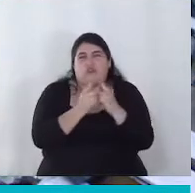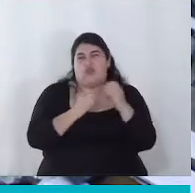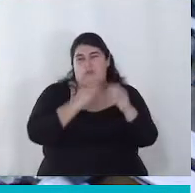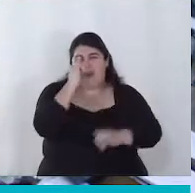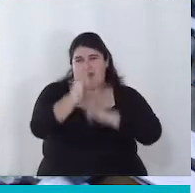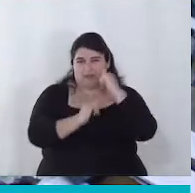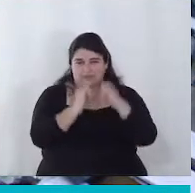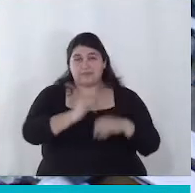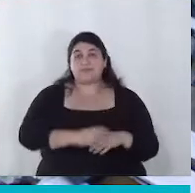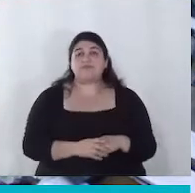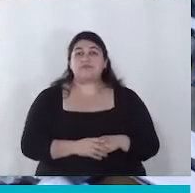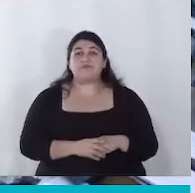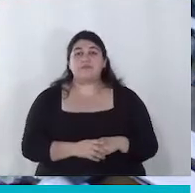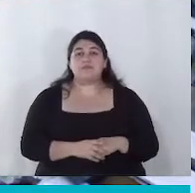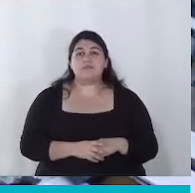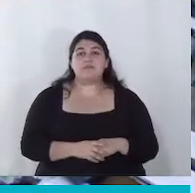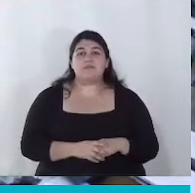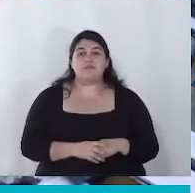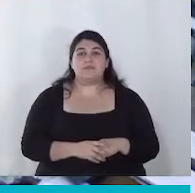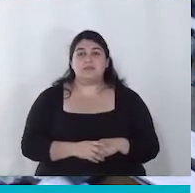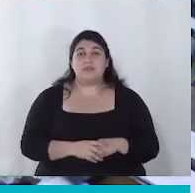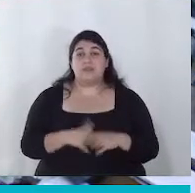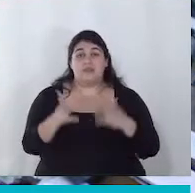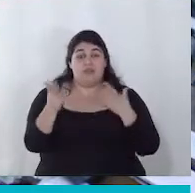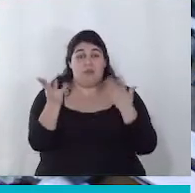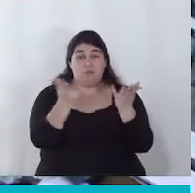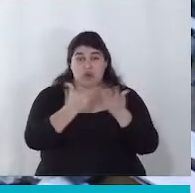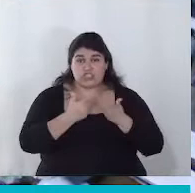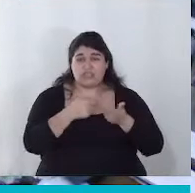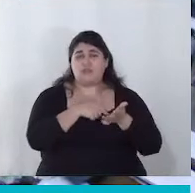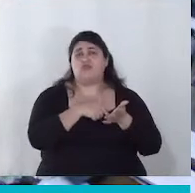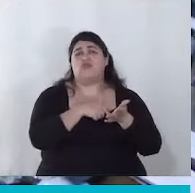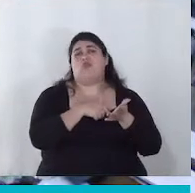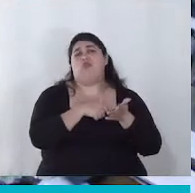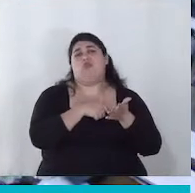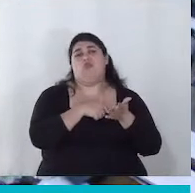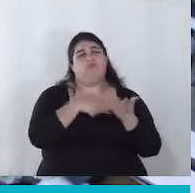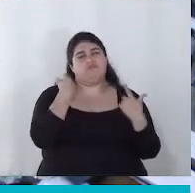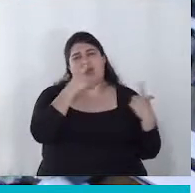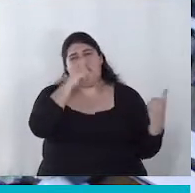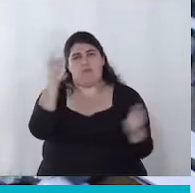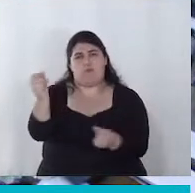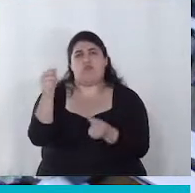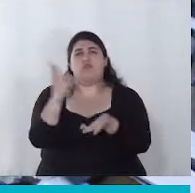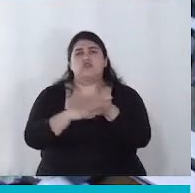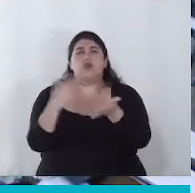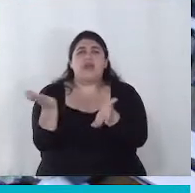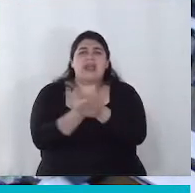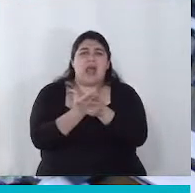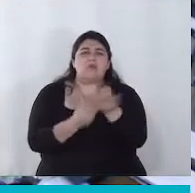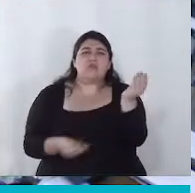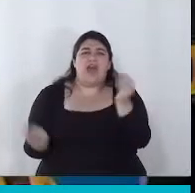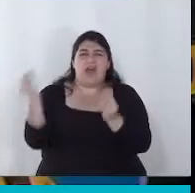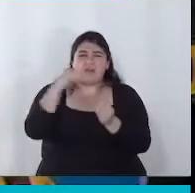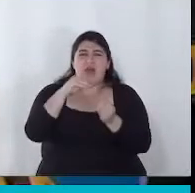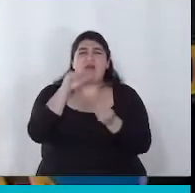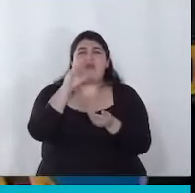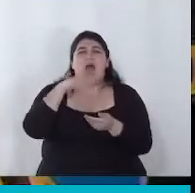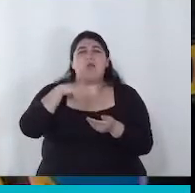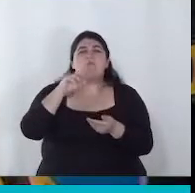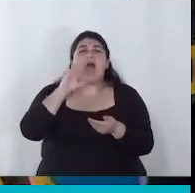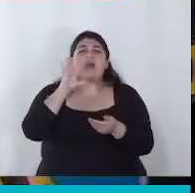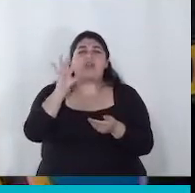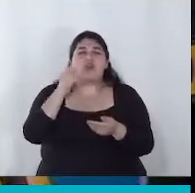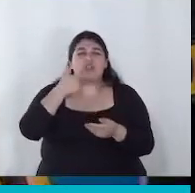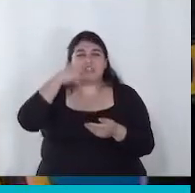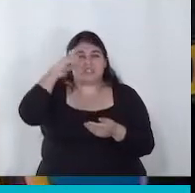este proyecto es un proyecto de repudio a la causa armada mario secco y a